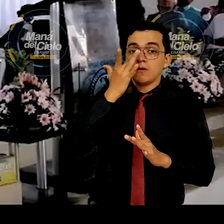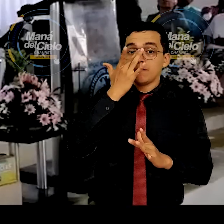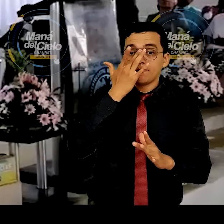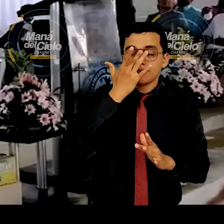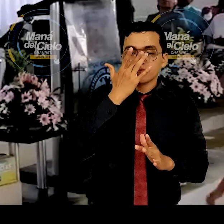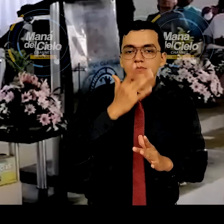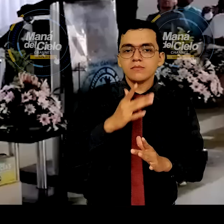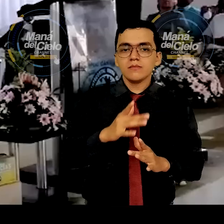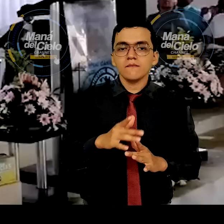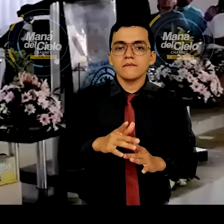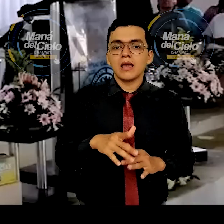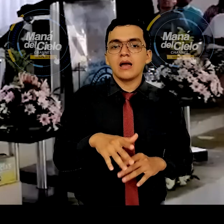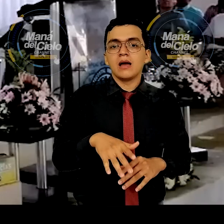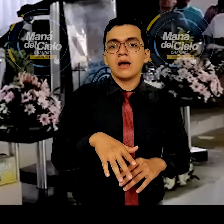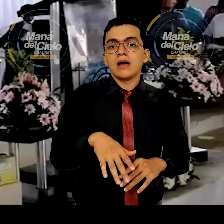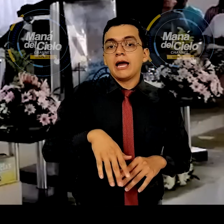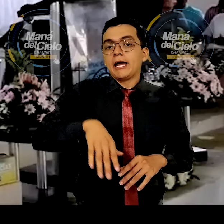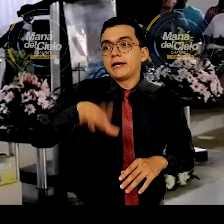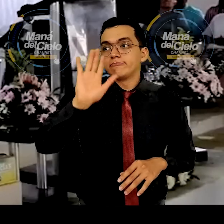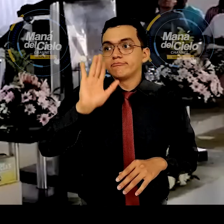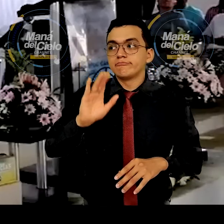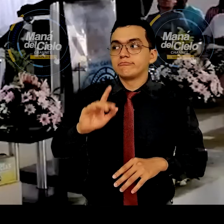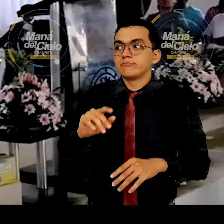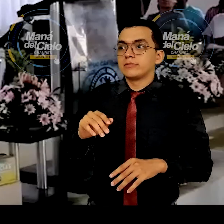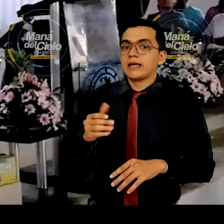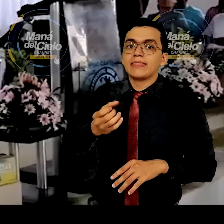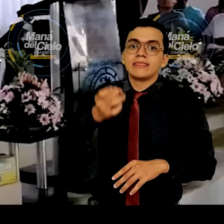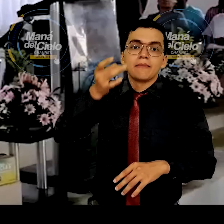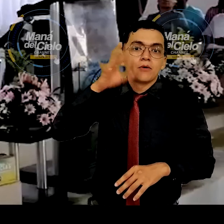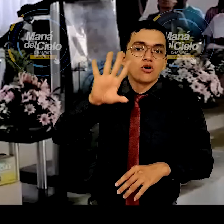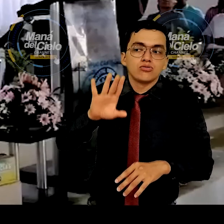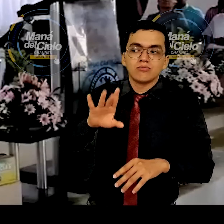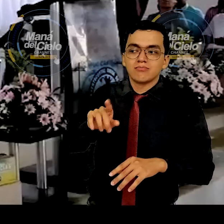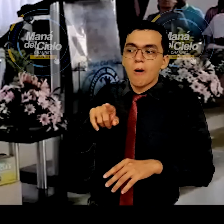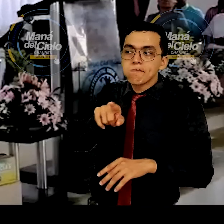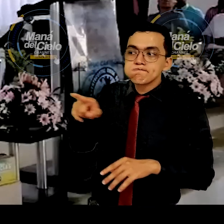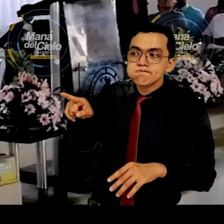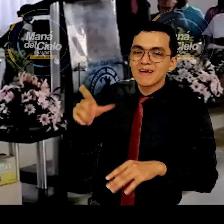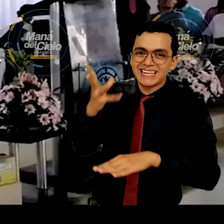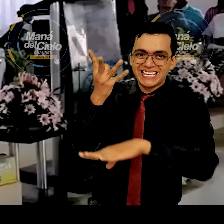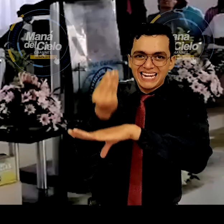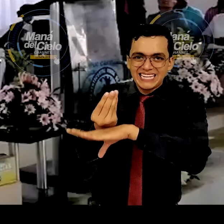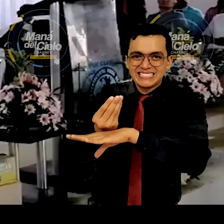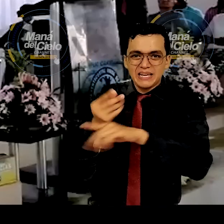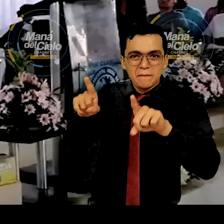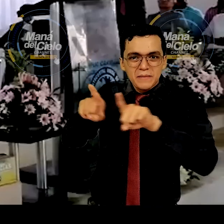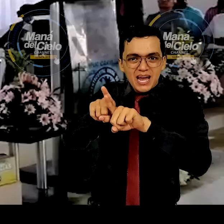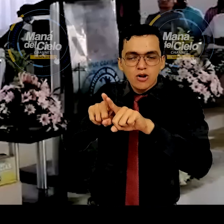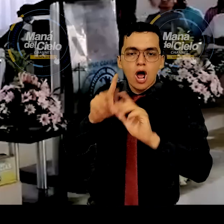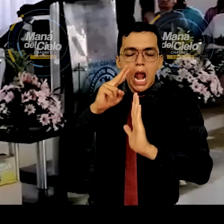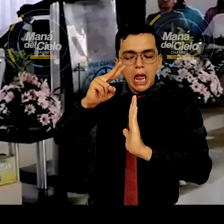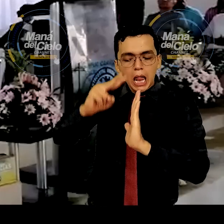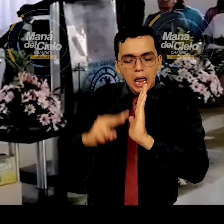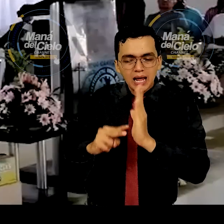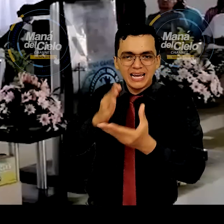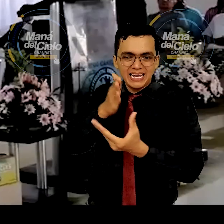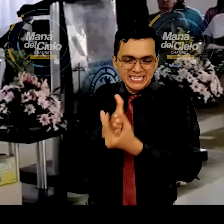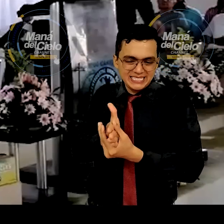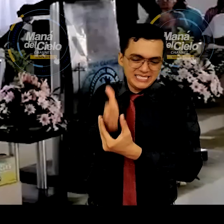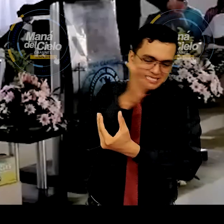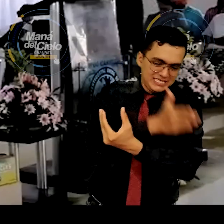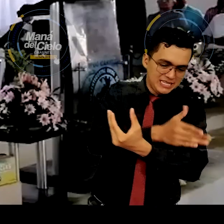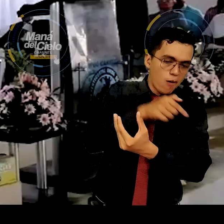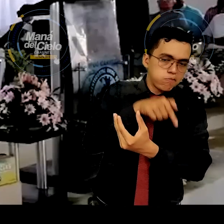Eso los hermanos leyeron alguna cosa en la Biblia de allá del Antiguo Testamento y la quieren traer aquí. Pero Ezequiel 18